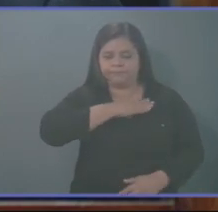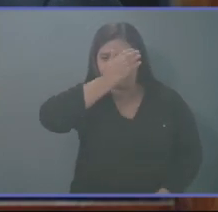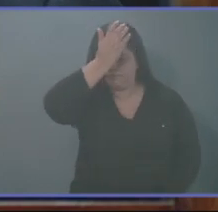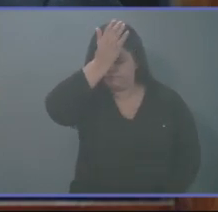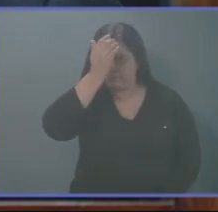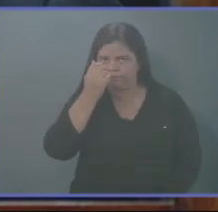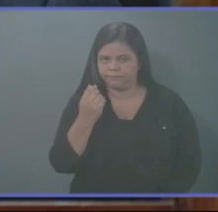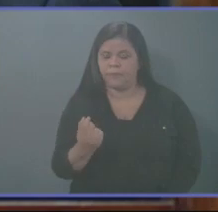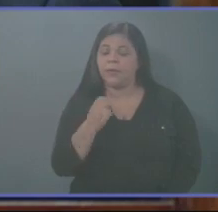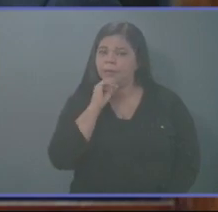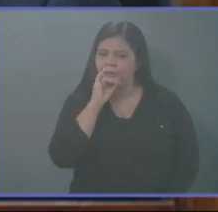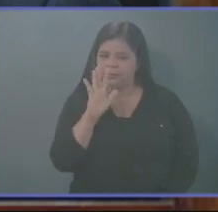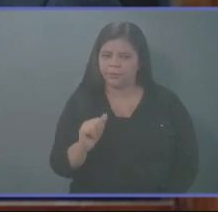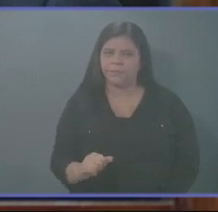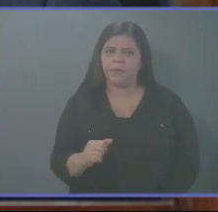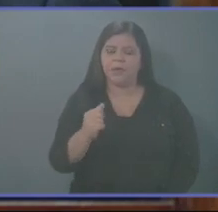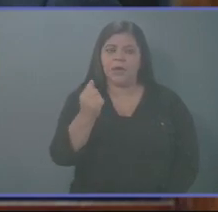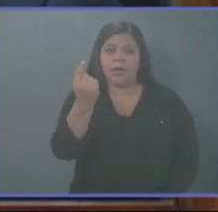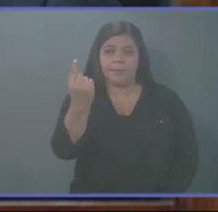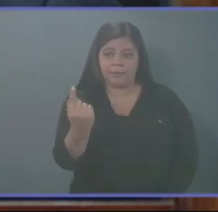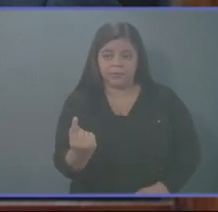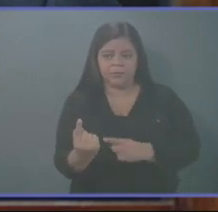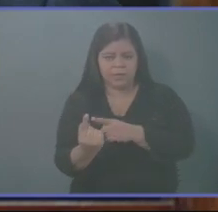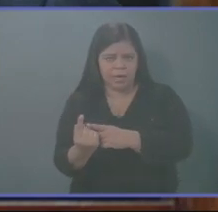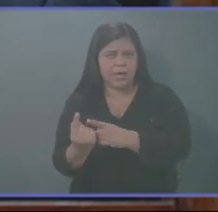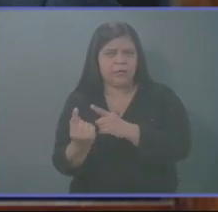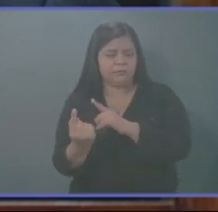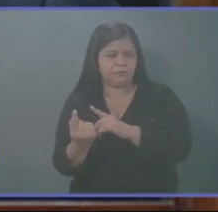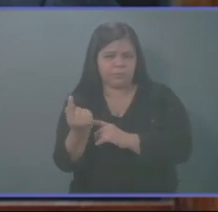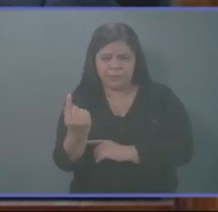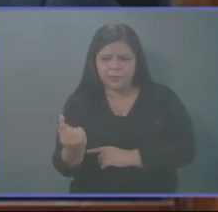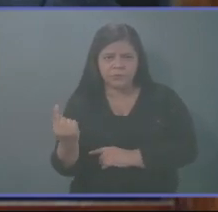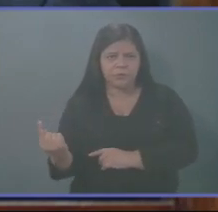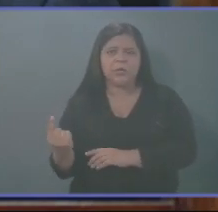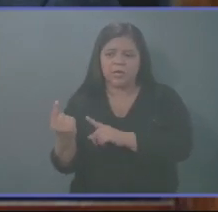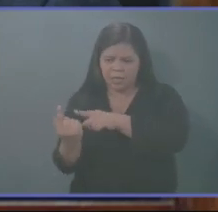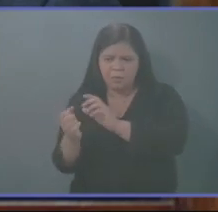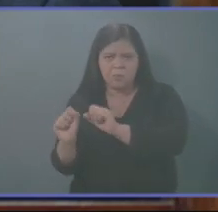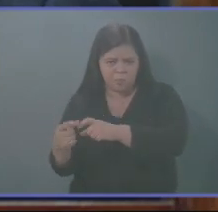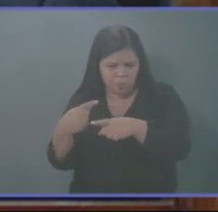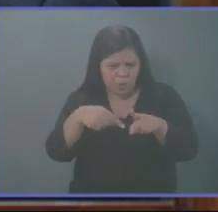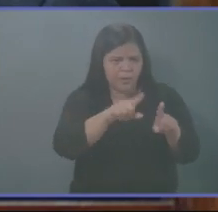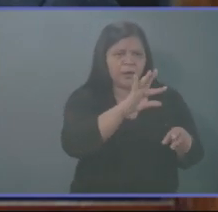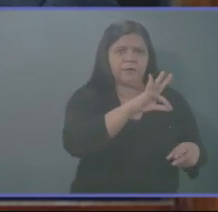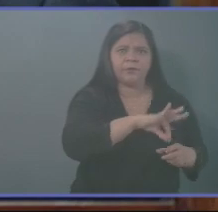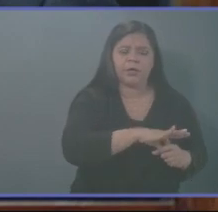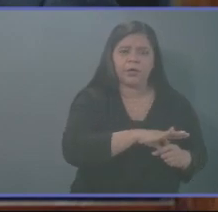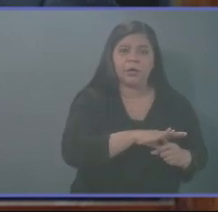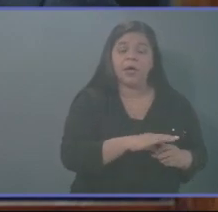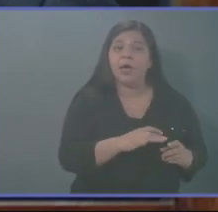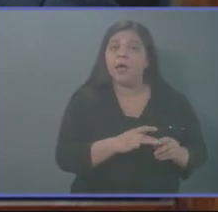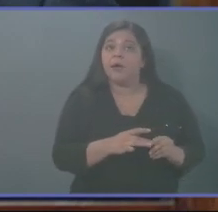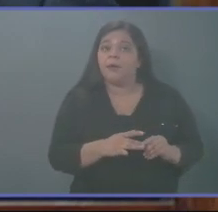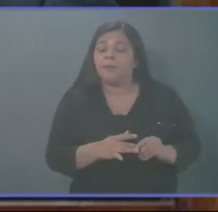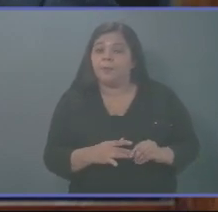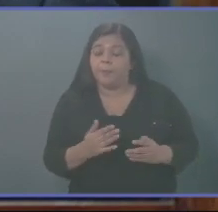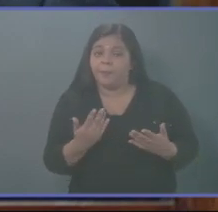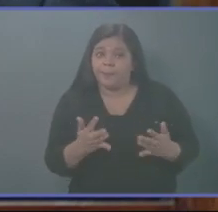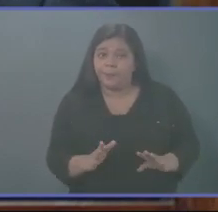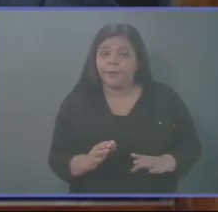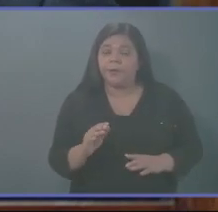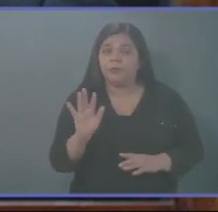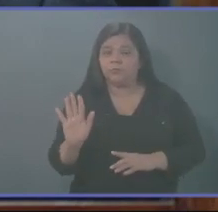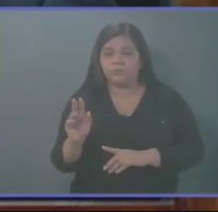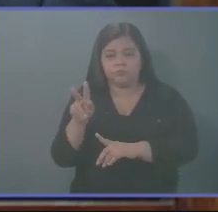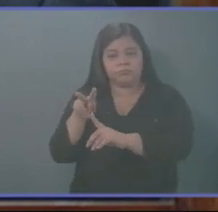puede ser la víctima una persona que tenga las actitudes y posibilidades de votar, por lo cual hay una especificación de características especiales